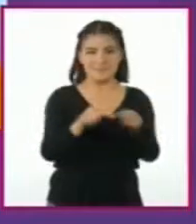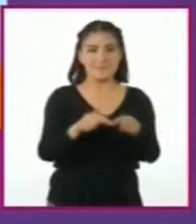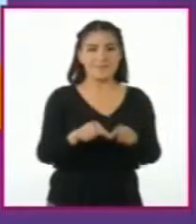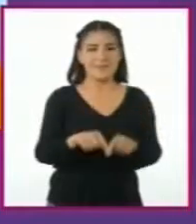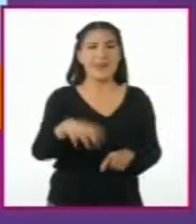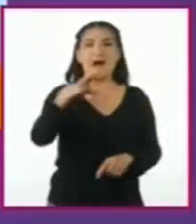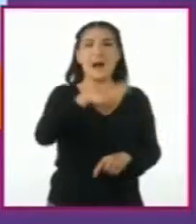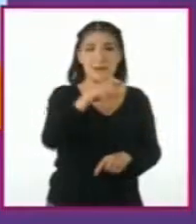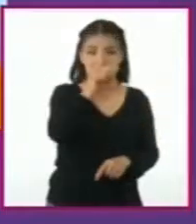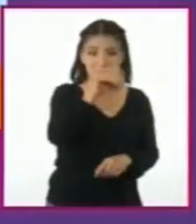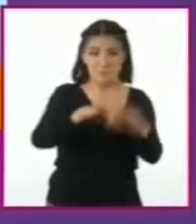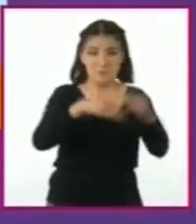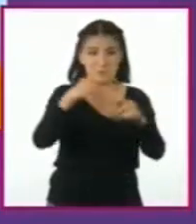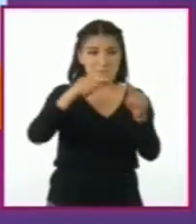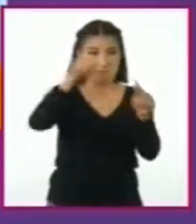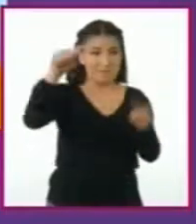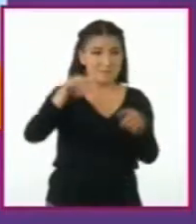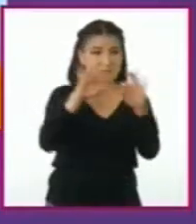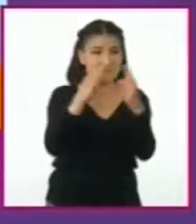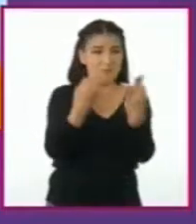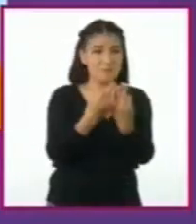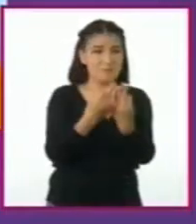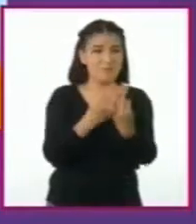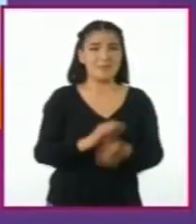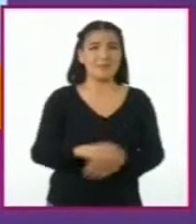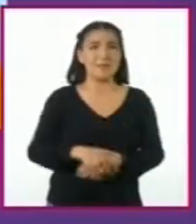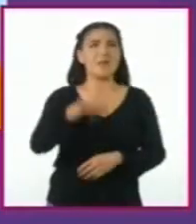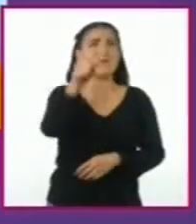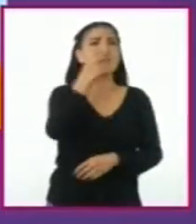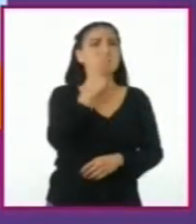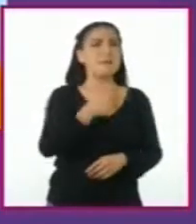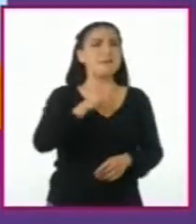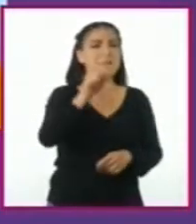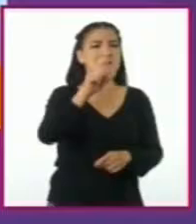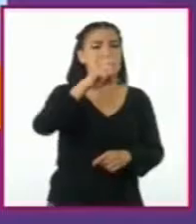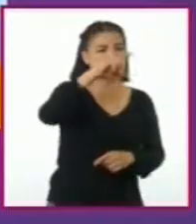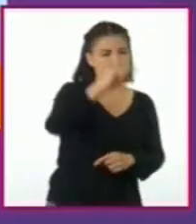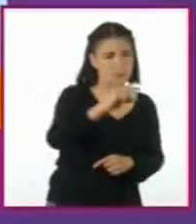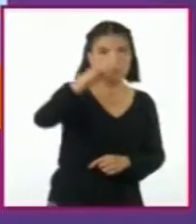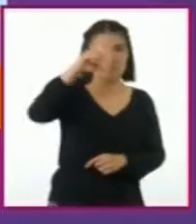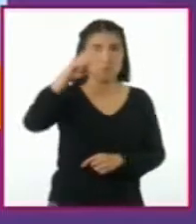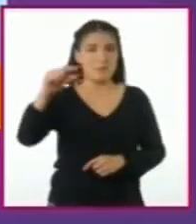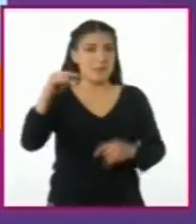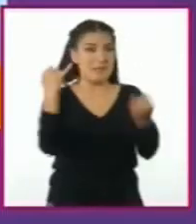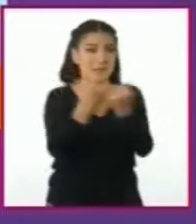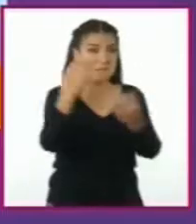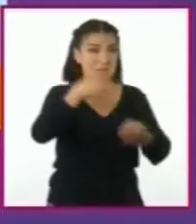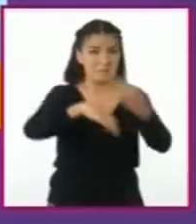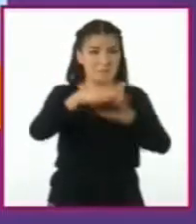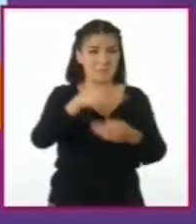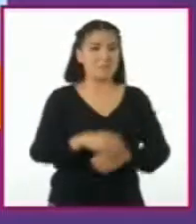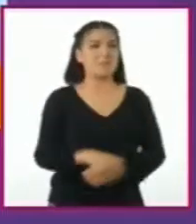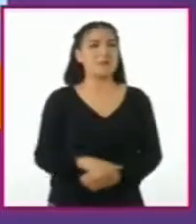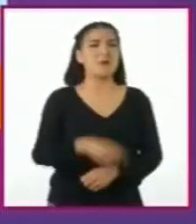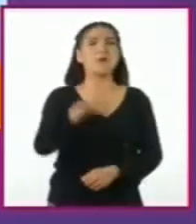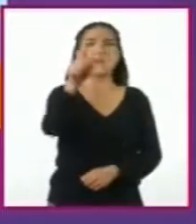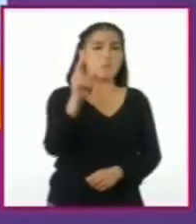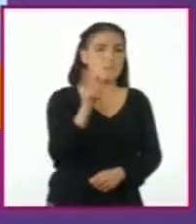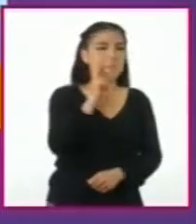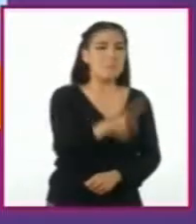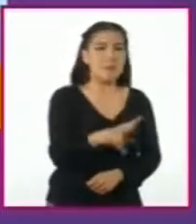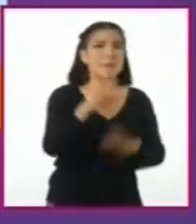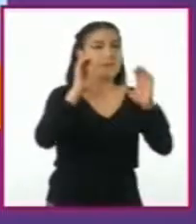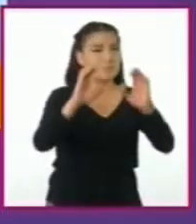misma forma todos? ¿Y qué me dicen de sus tamaños? ¿Son todos iguales? Obsérvenlos